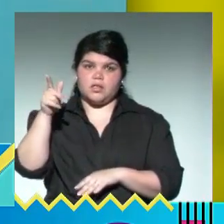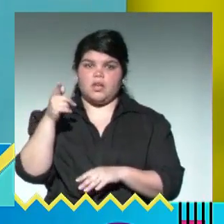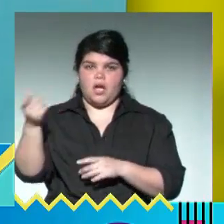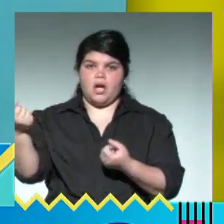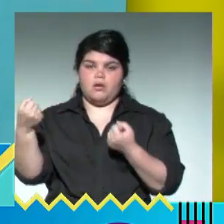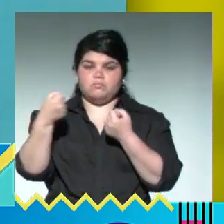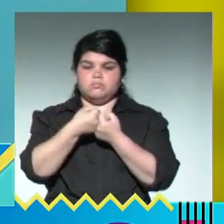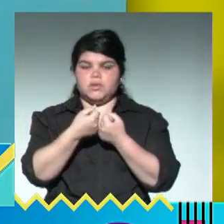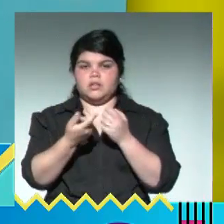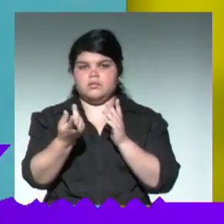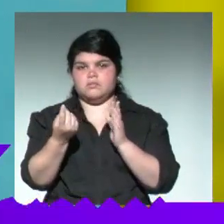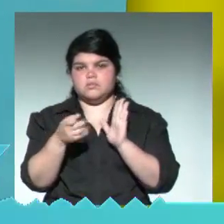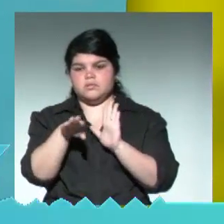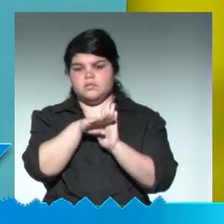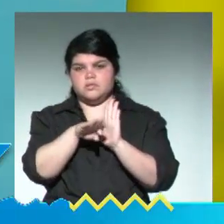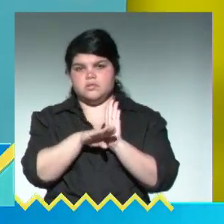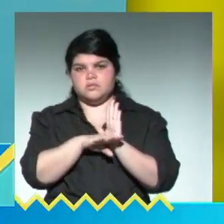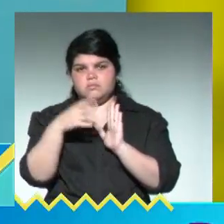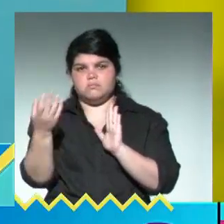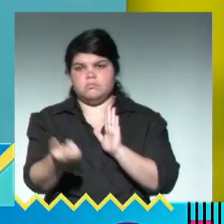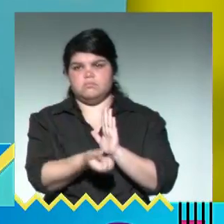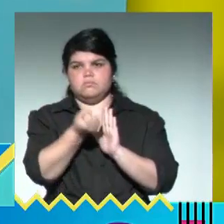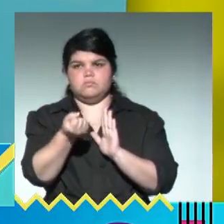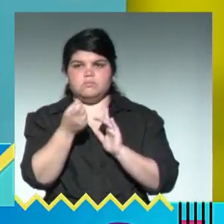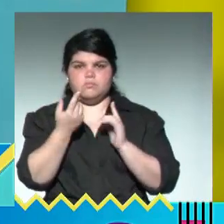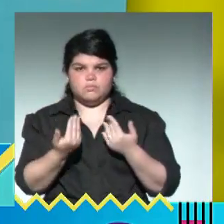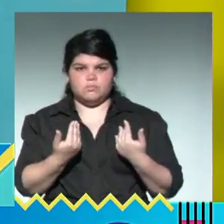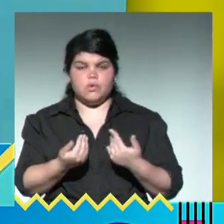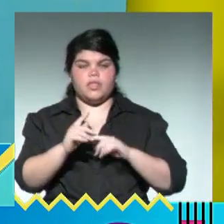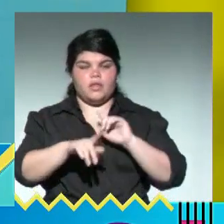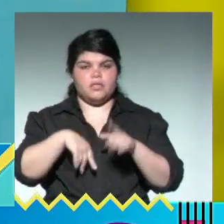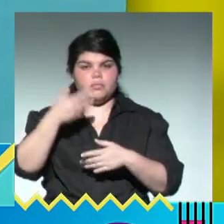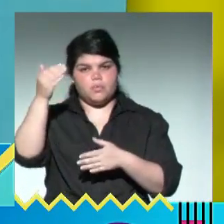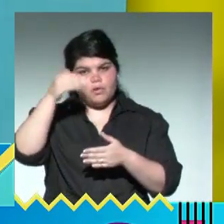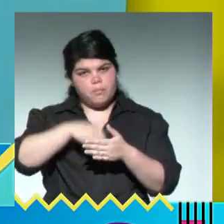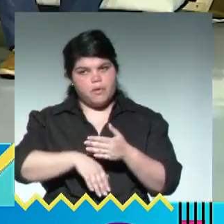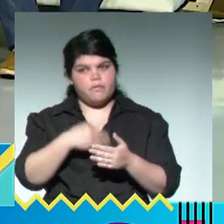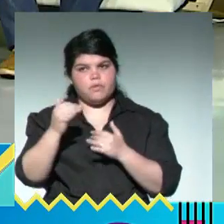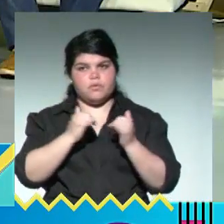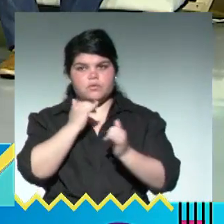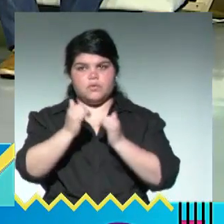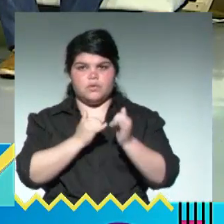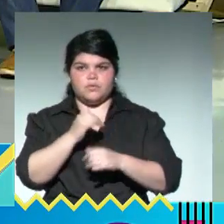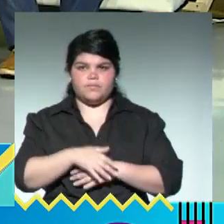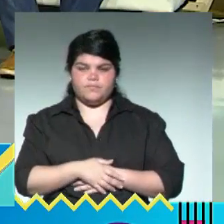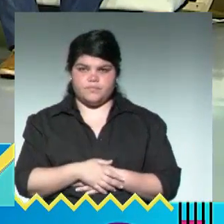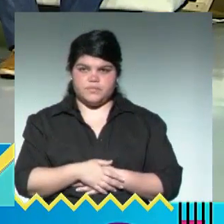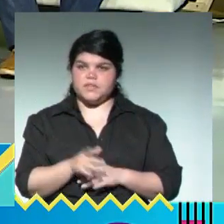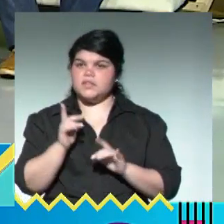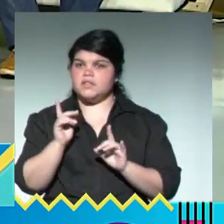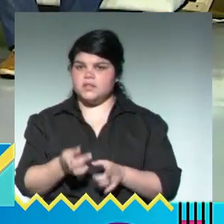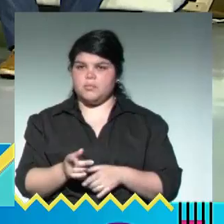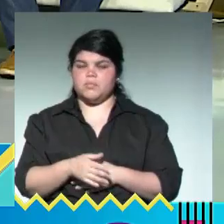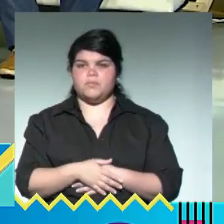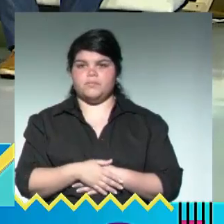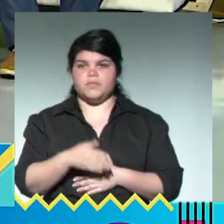ese acuerdo con la entidad internacional, así que lo vamos a meter, ¿no?, todo esto. Sí, hablando un poco acerca del Fondo